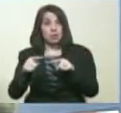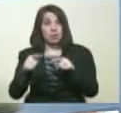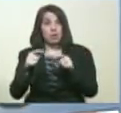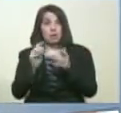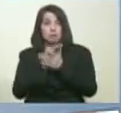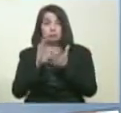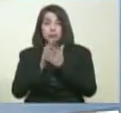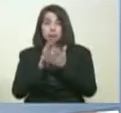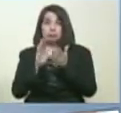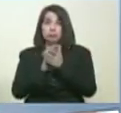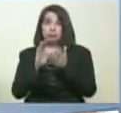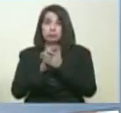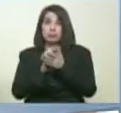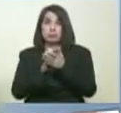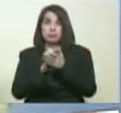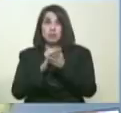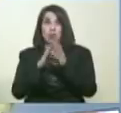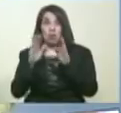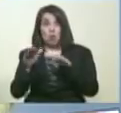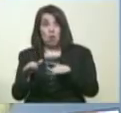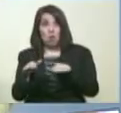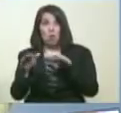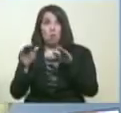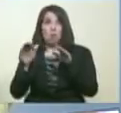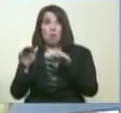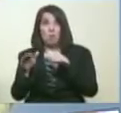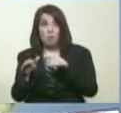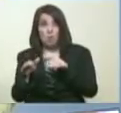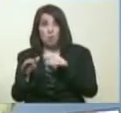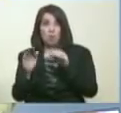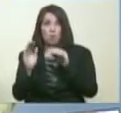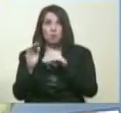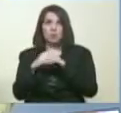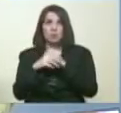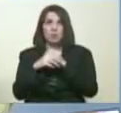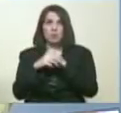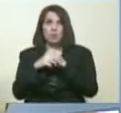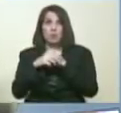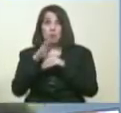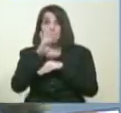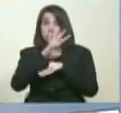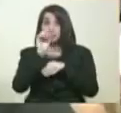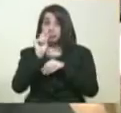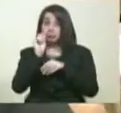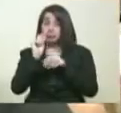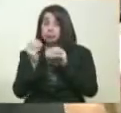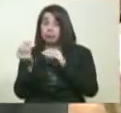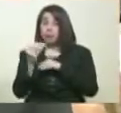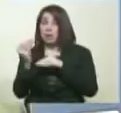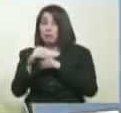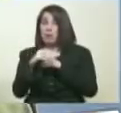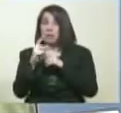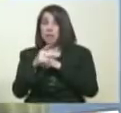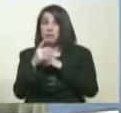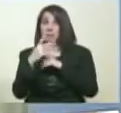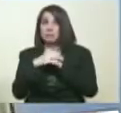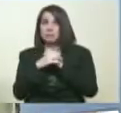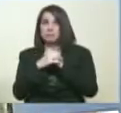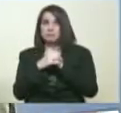aplaudido, lo han halagado. Punto a favor que debe seguir anotándose. Ahora, el